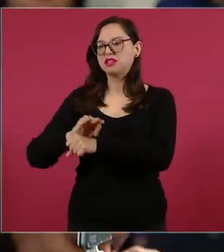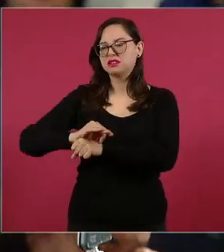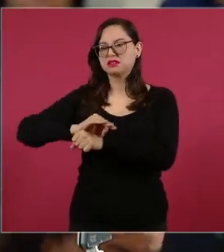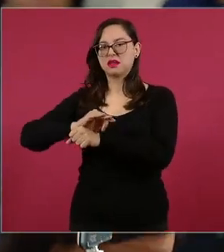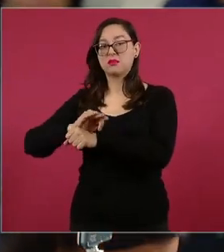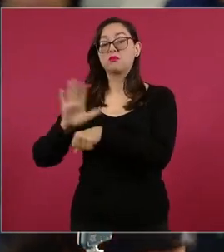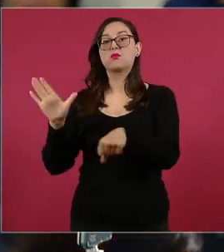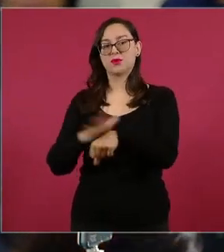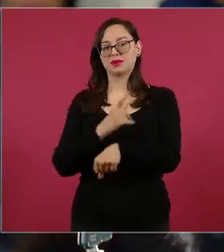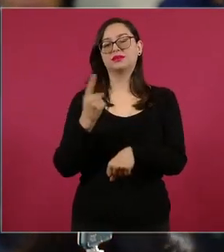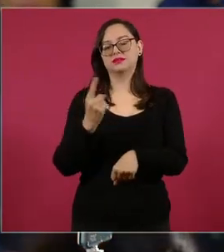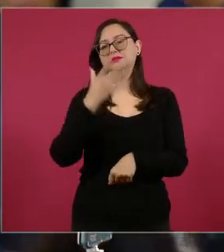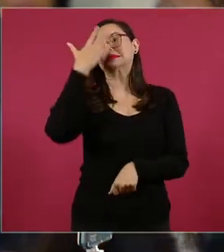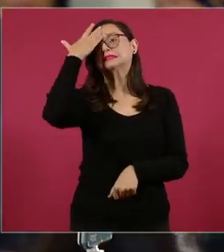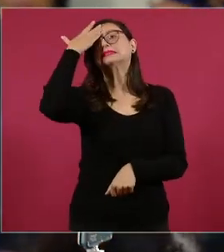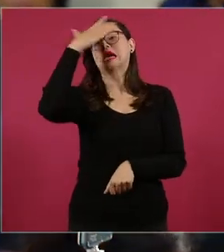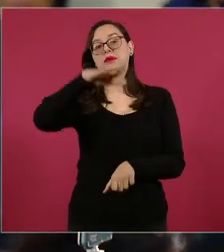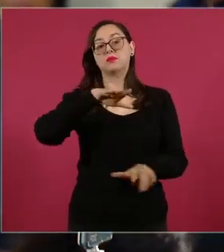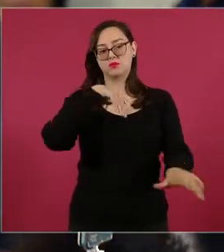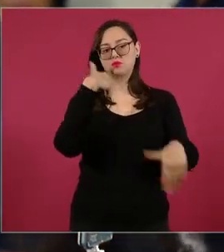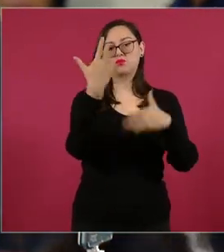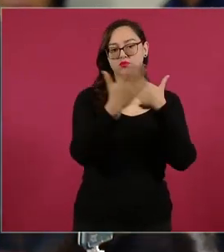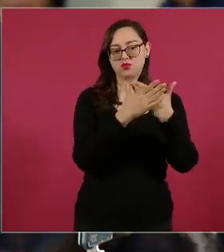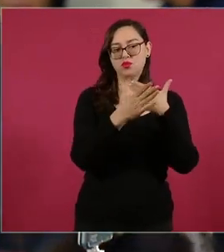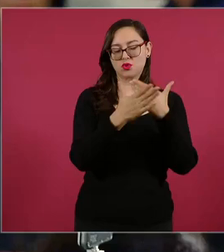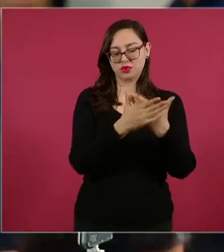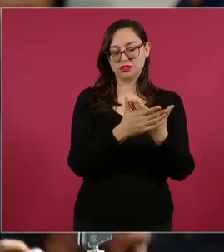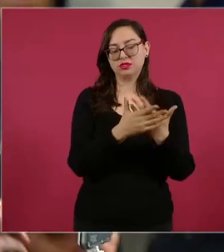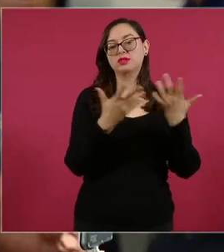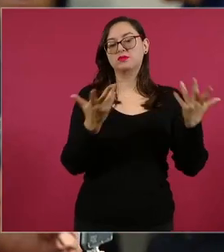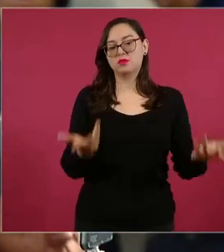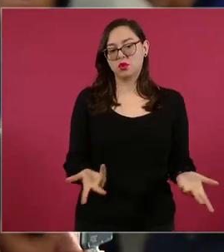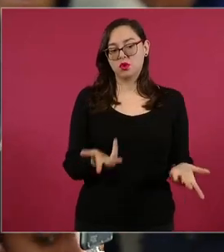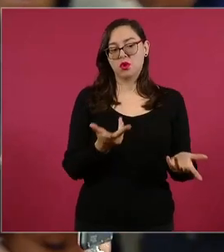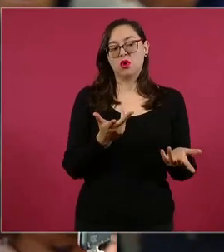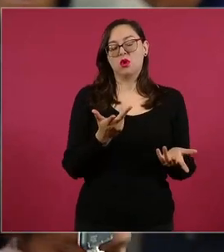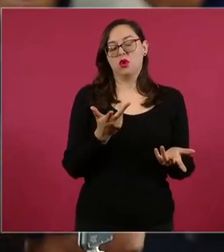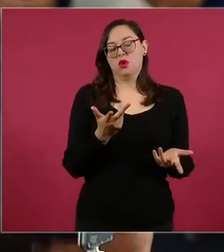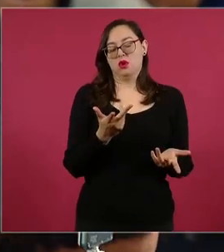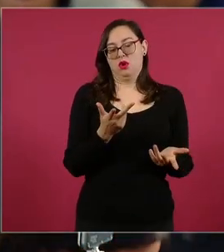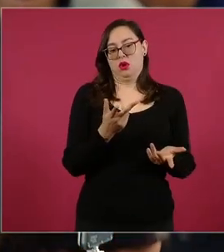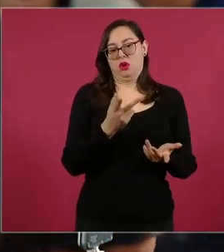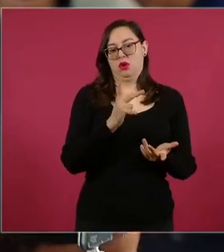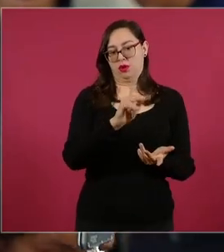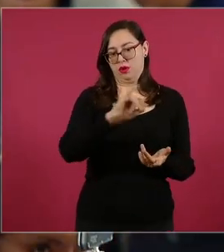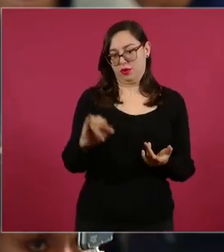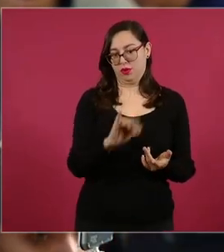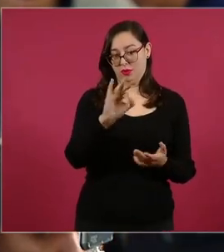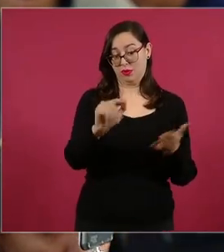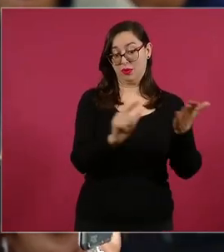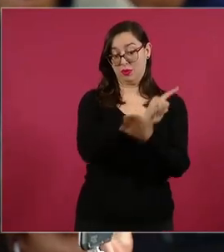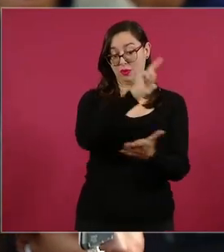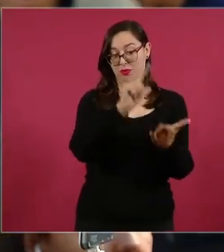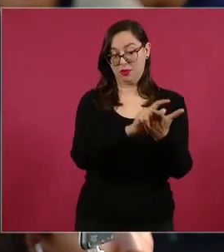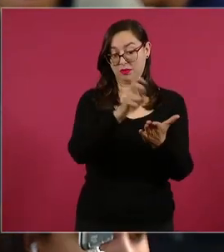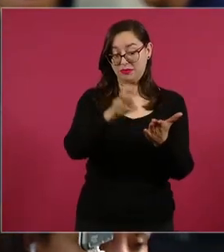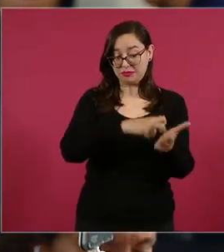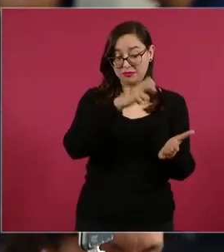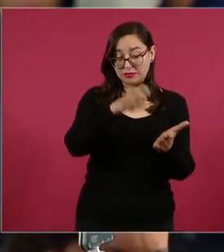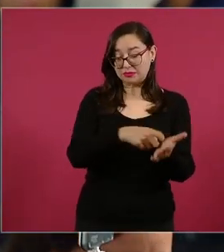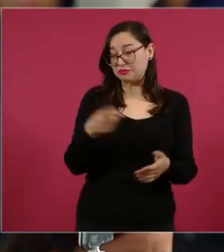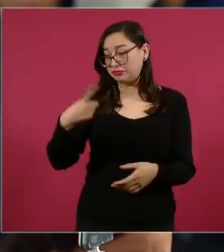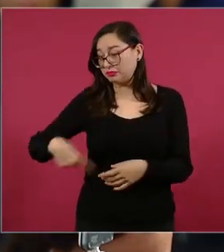Poder Judicial, buscando de que jueces, magistrados y ministros no sean electos a través del voto de los ciudadanos, y también